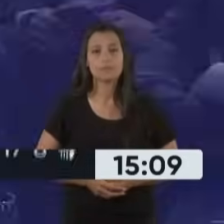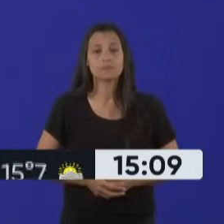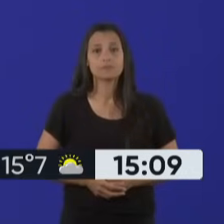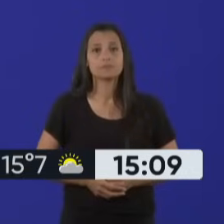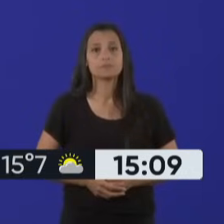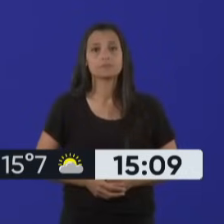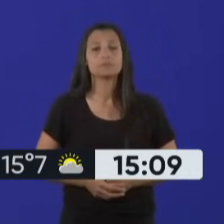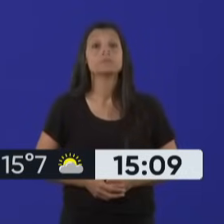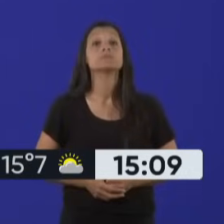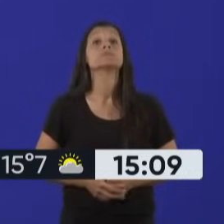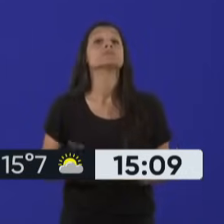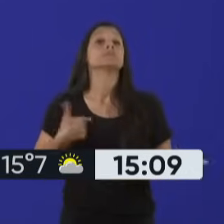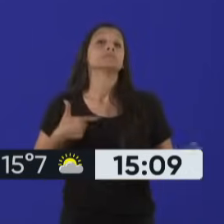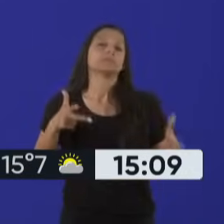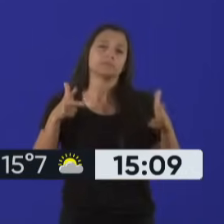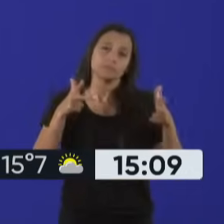Les hago una nota de color.